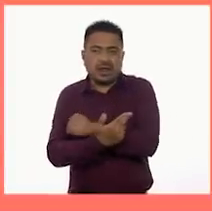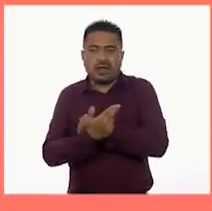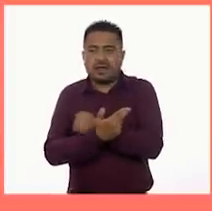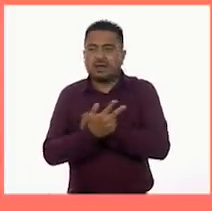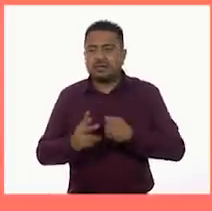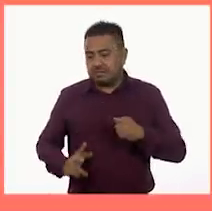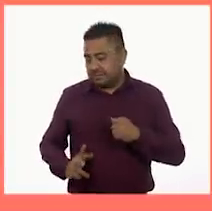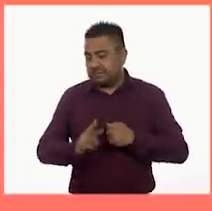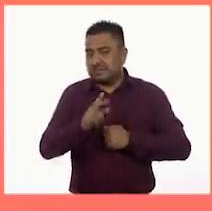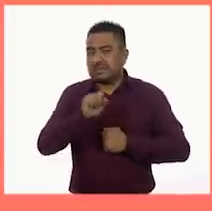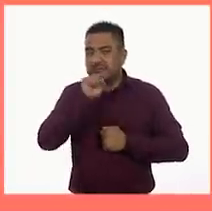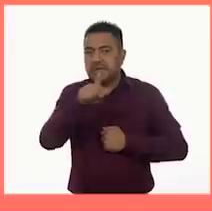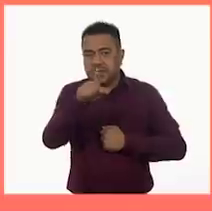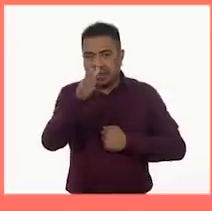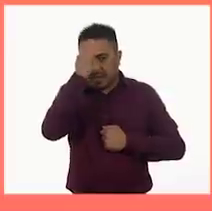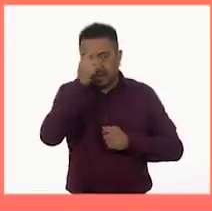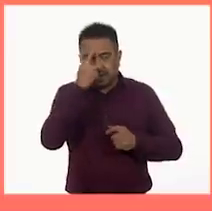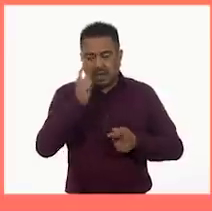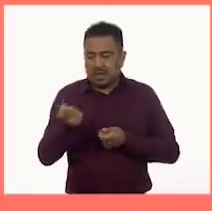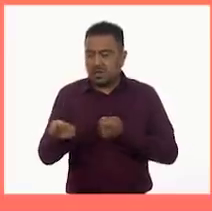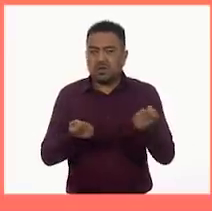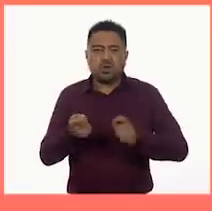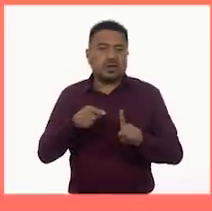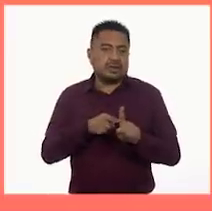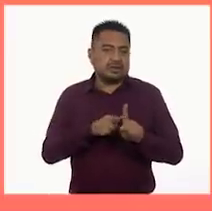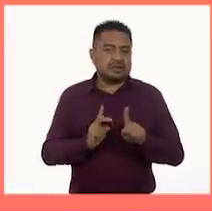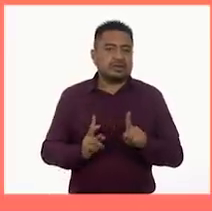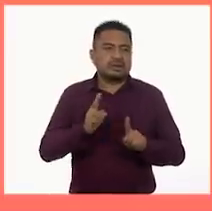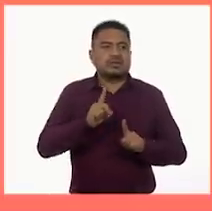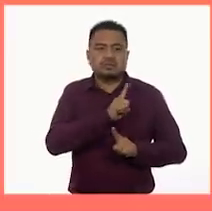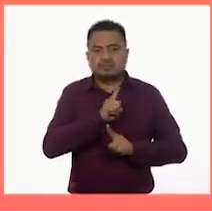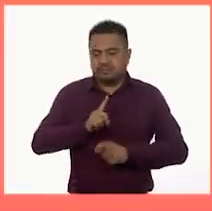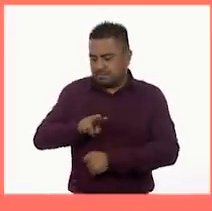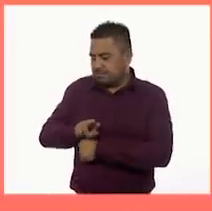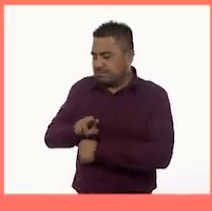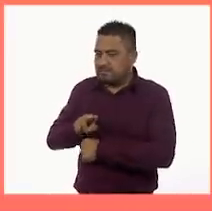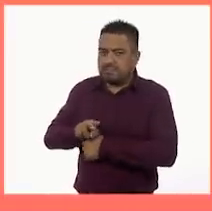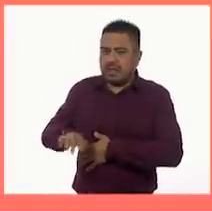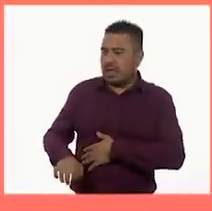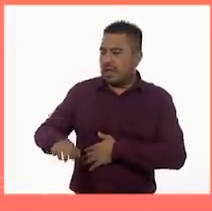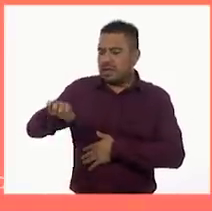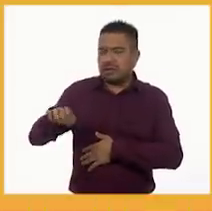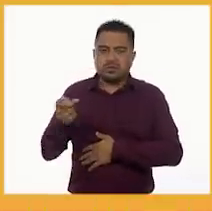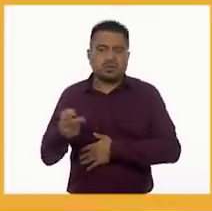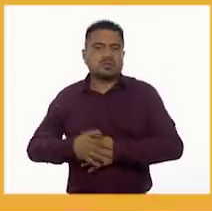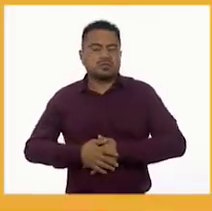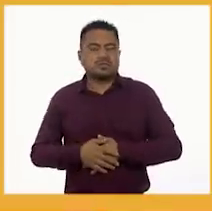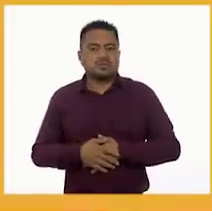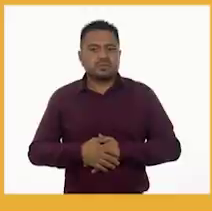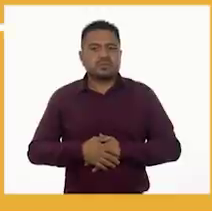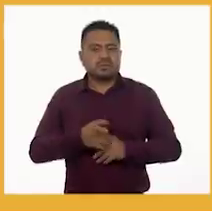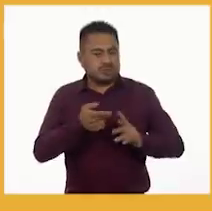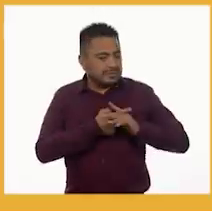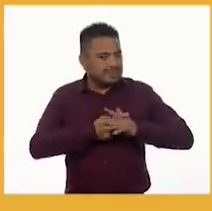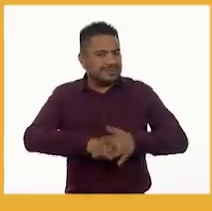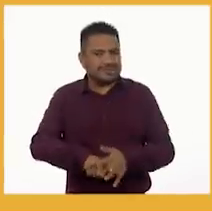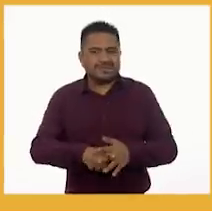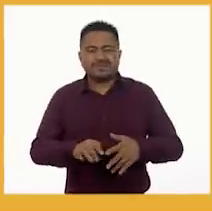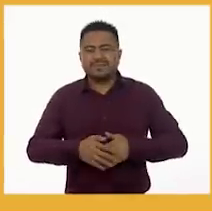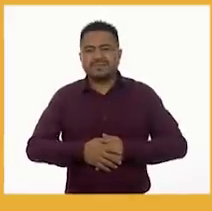y tijeras. Recuerda que la manipulación de estas debe estar supervisada por un adulto.